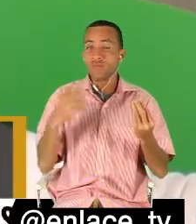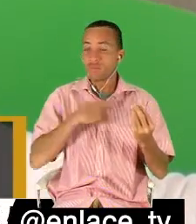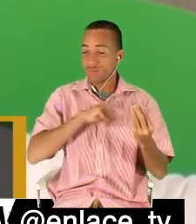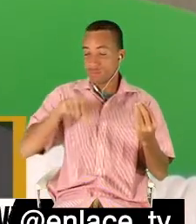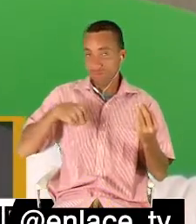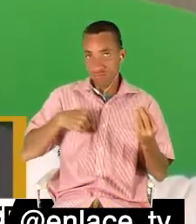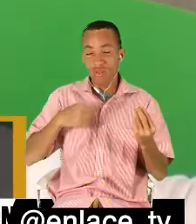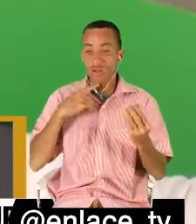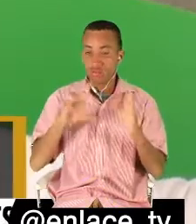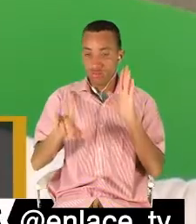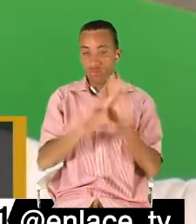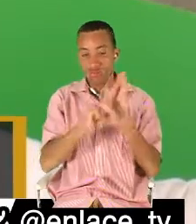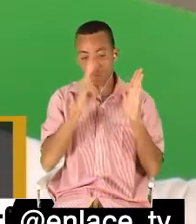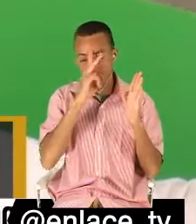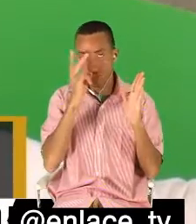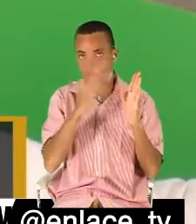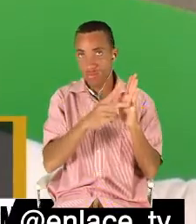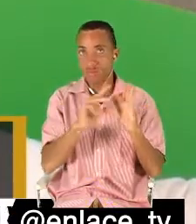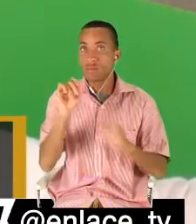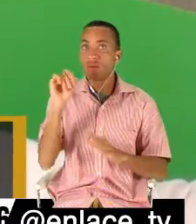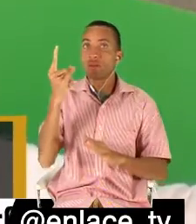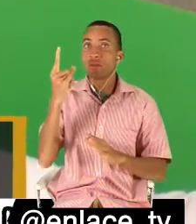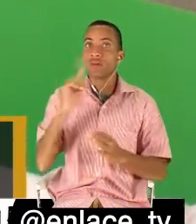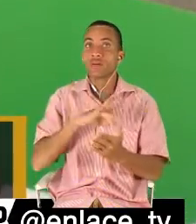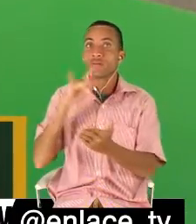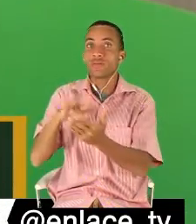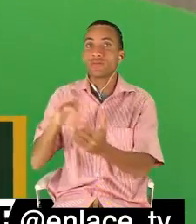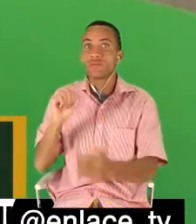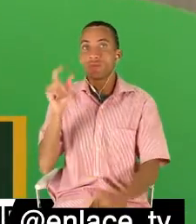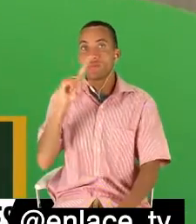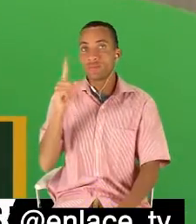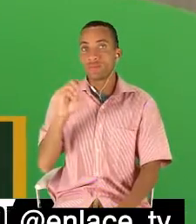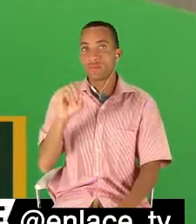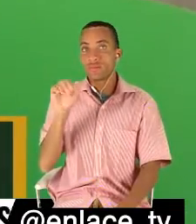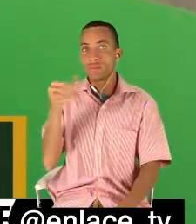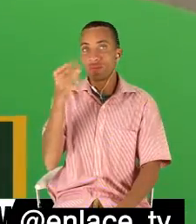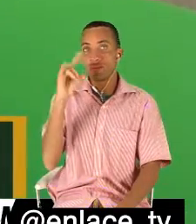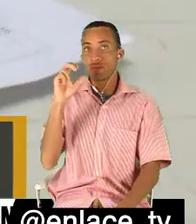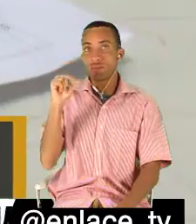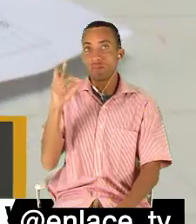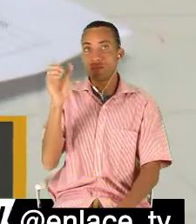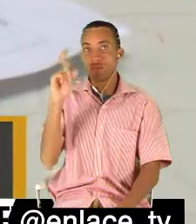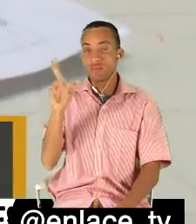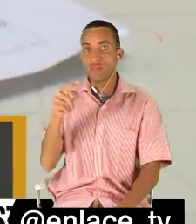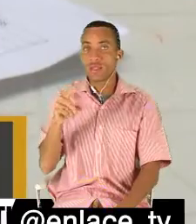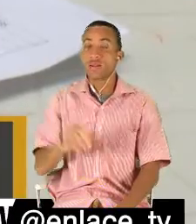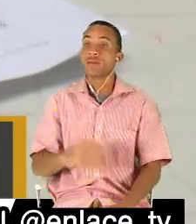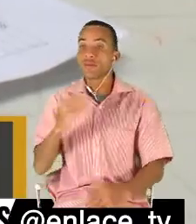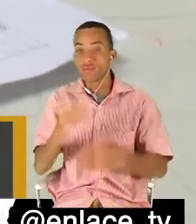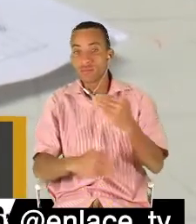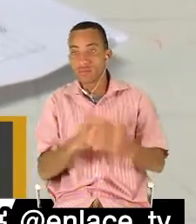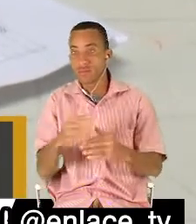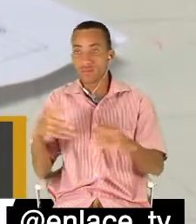y la primera instancia que debe resolver la situación es a sus juntas. La funcionaria recordó que el proceso de impugnación de este tipo de elección se da en primera instancia